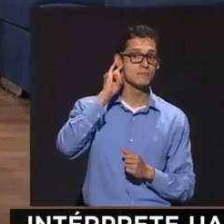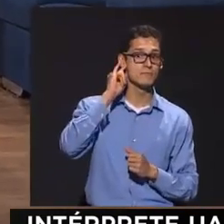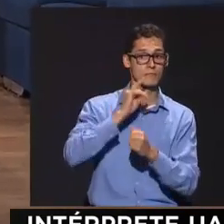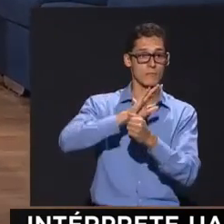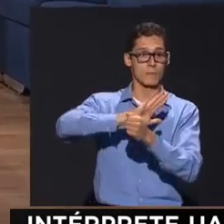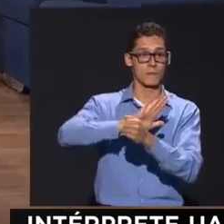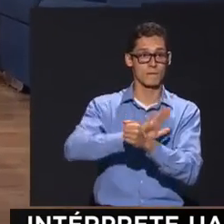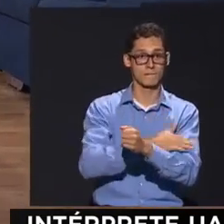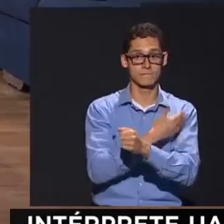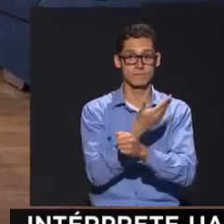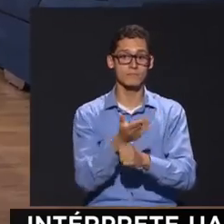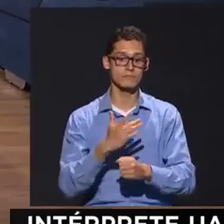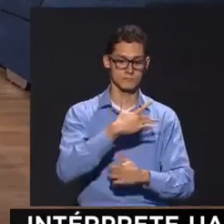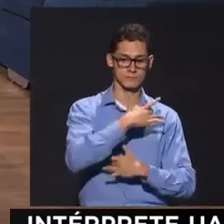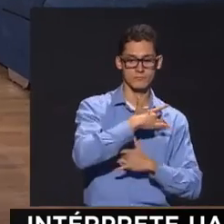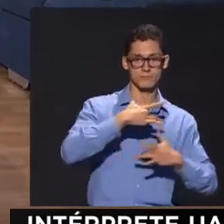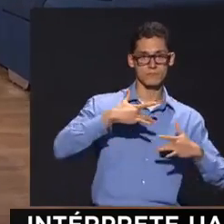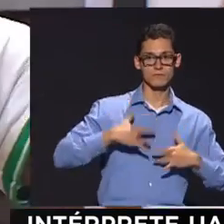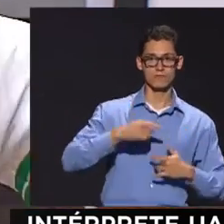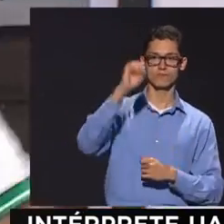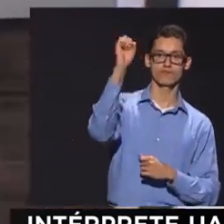una buena salud